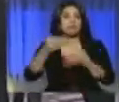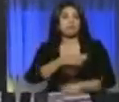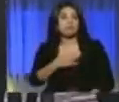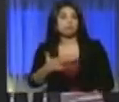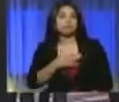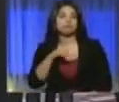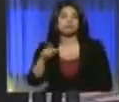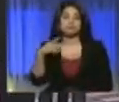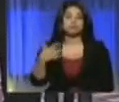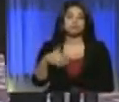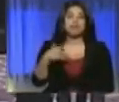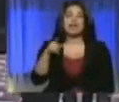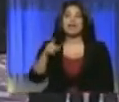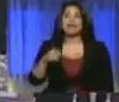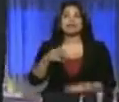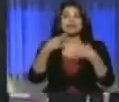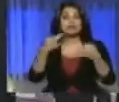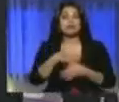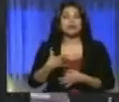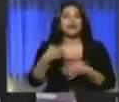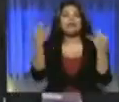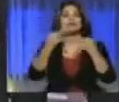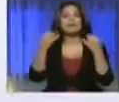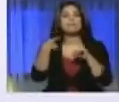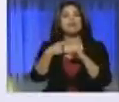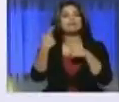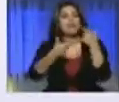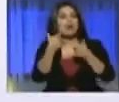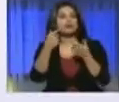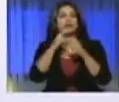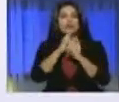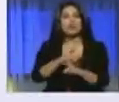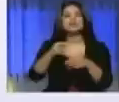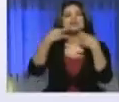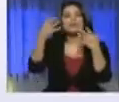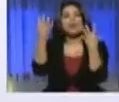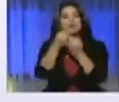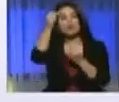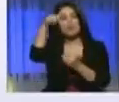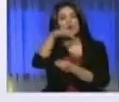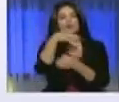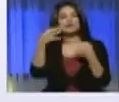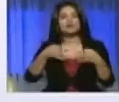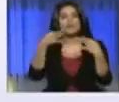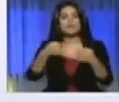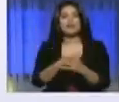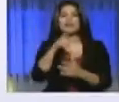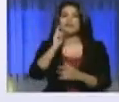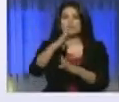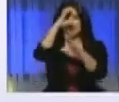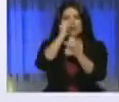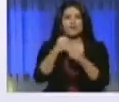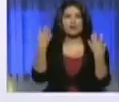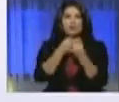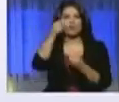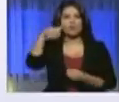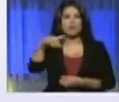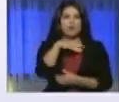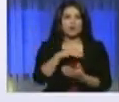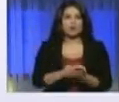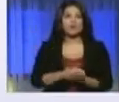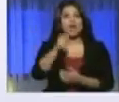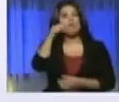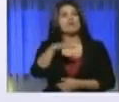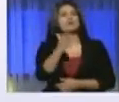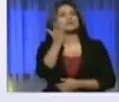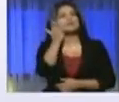de garantizar y buscando resultados, y siempre con el pueblo, siempre con el pueblo. Hay que confiar en el pueblo es sabio.